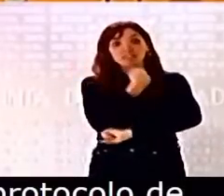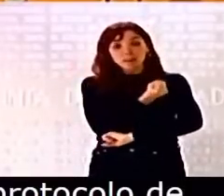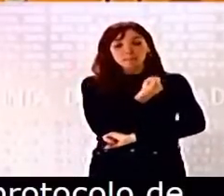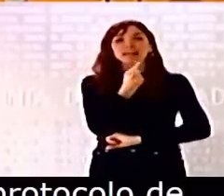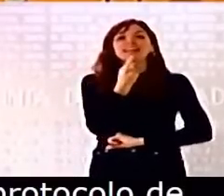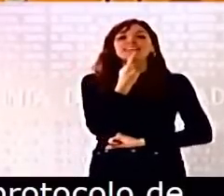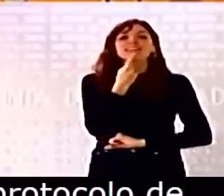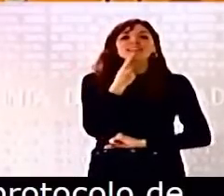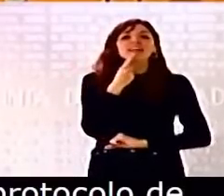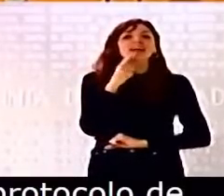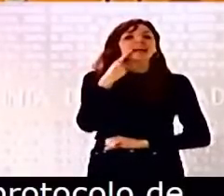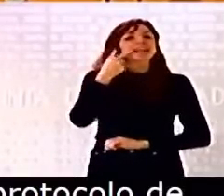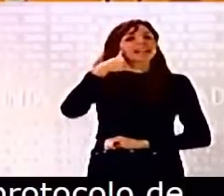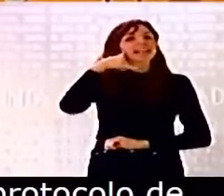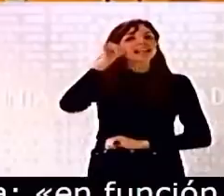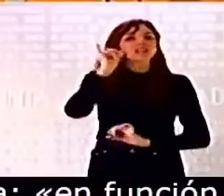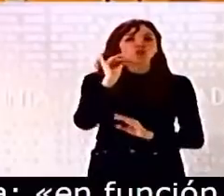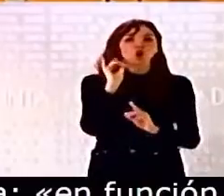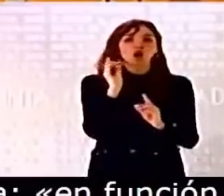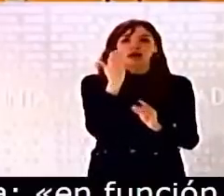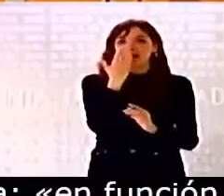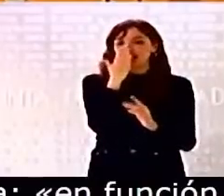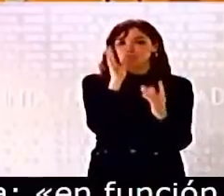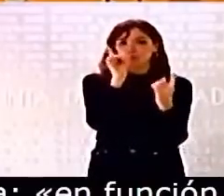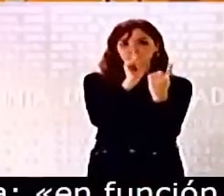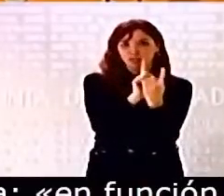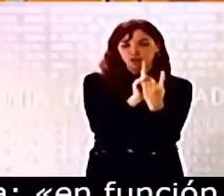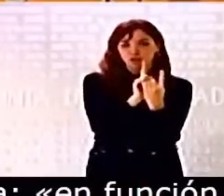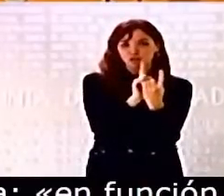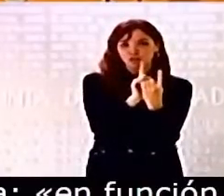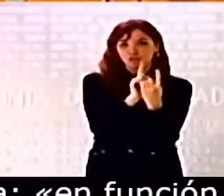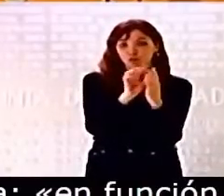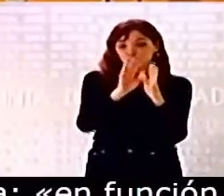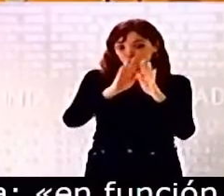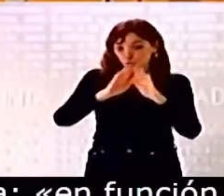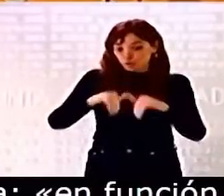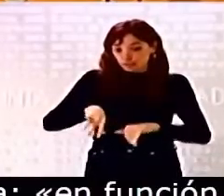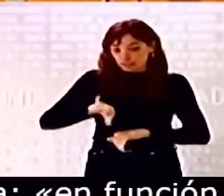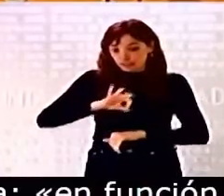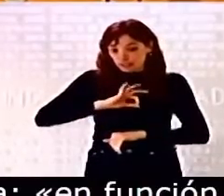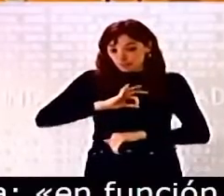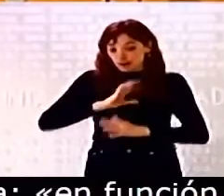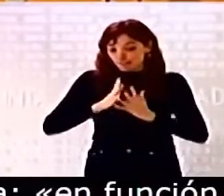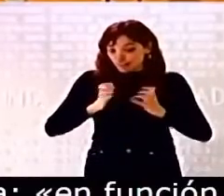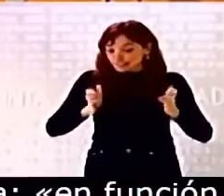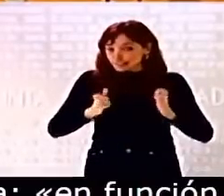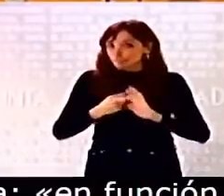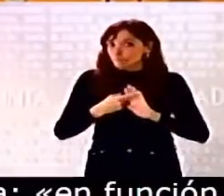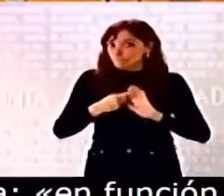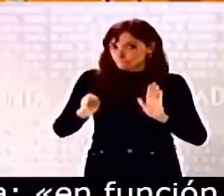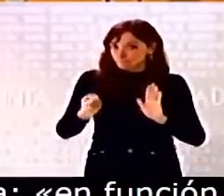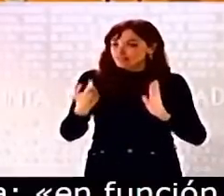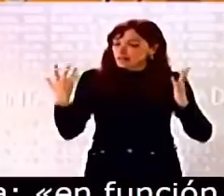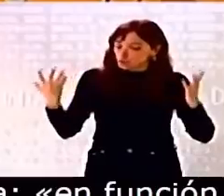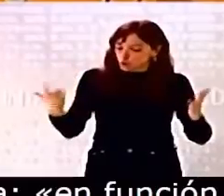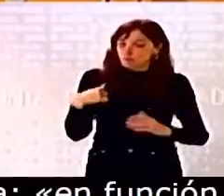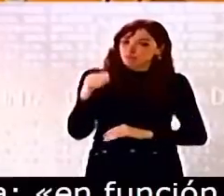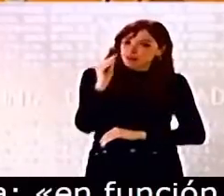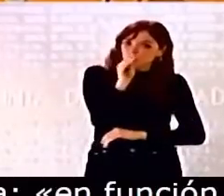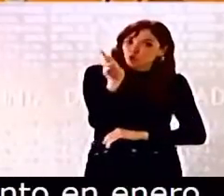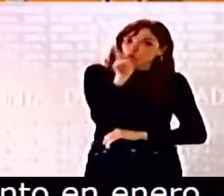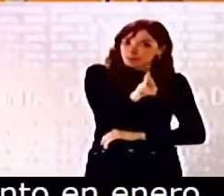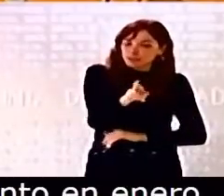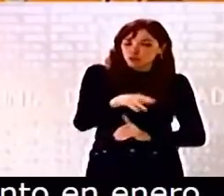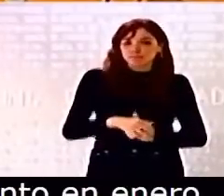riesgo de exposición. Esa frase en el penúltimo punto en enero desaparece. Entonces mi pregunta es, ¿qué